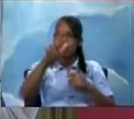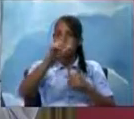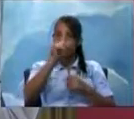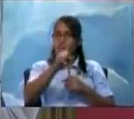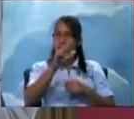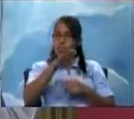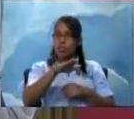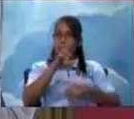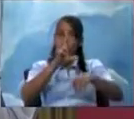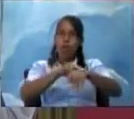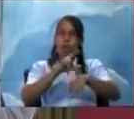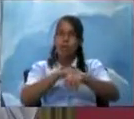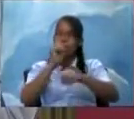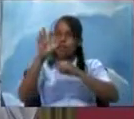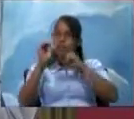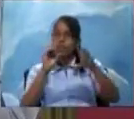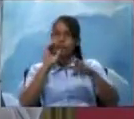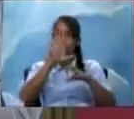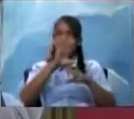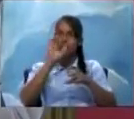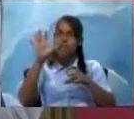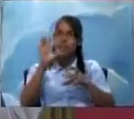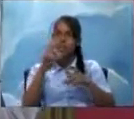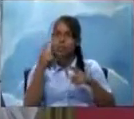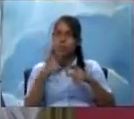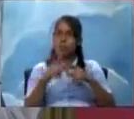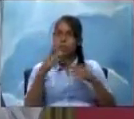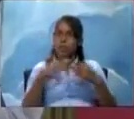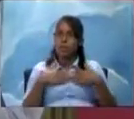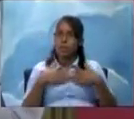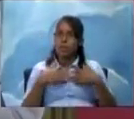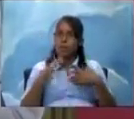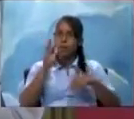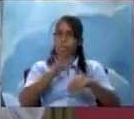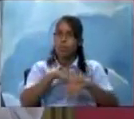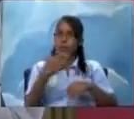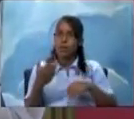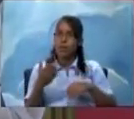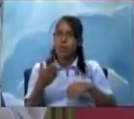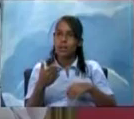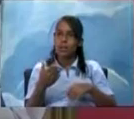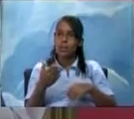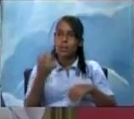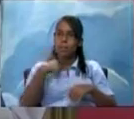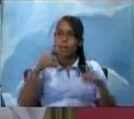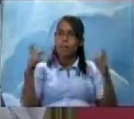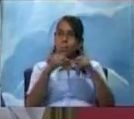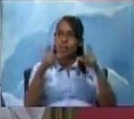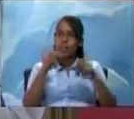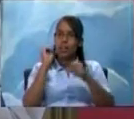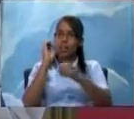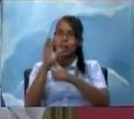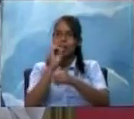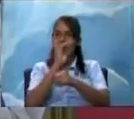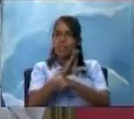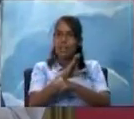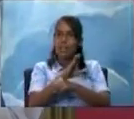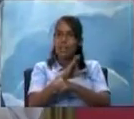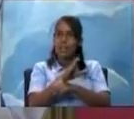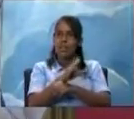31 estuvimos en un hospital, repartimos 500 tratados. Pero me da cosa porque los tratados que